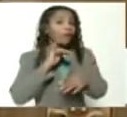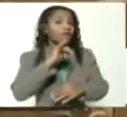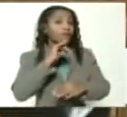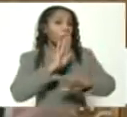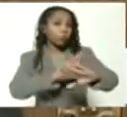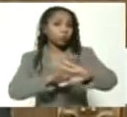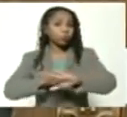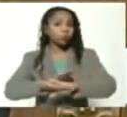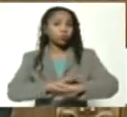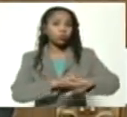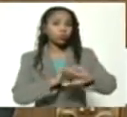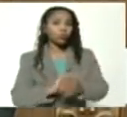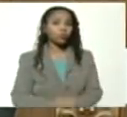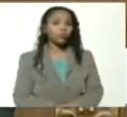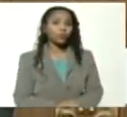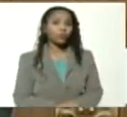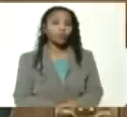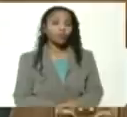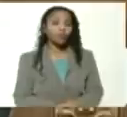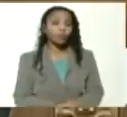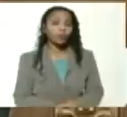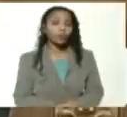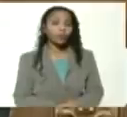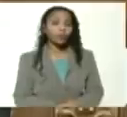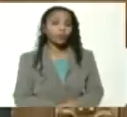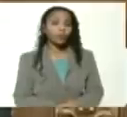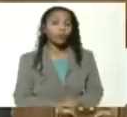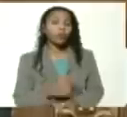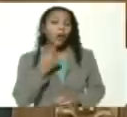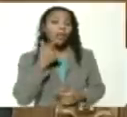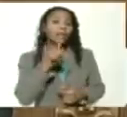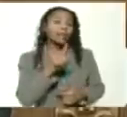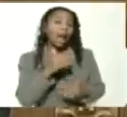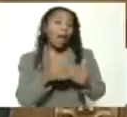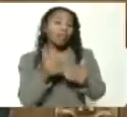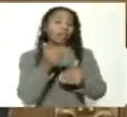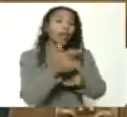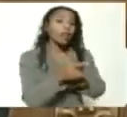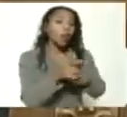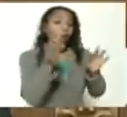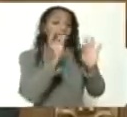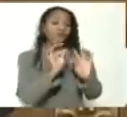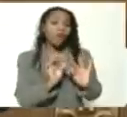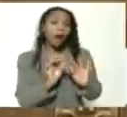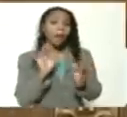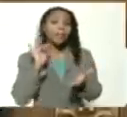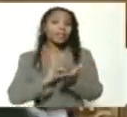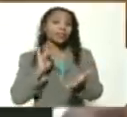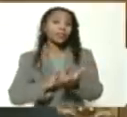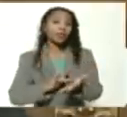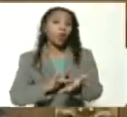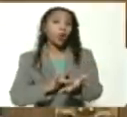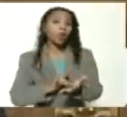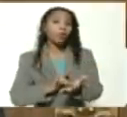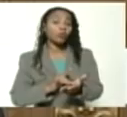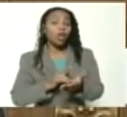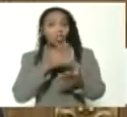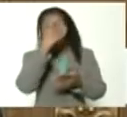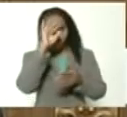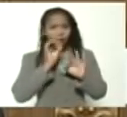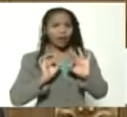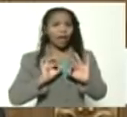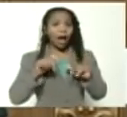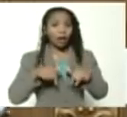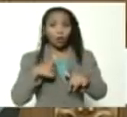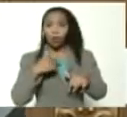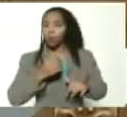informaron el, vamos a decir así, el adelanto de dicha trama y la participación sin lugar a dudas. Aquí nadie lo